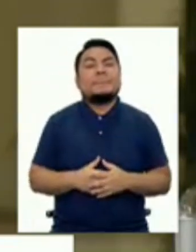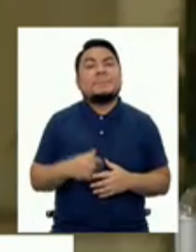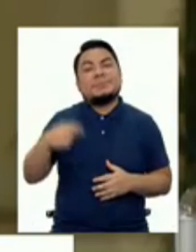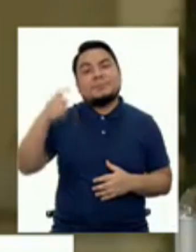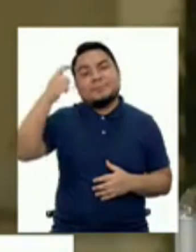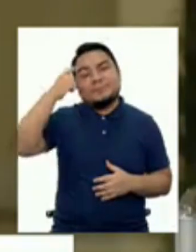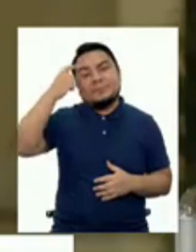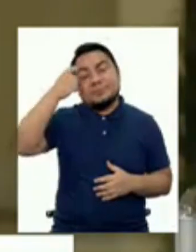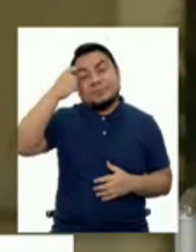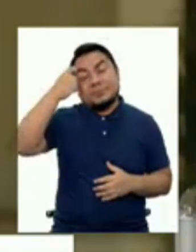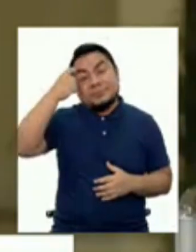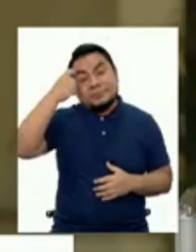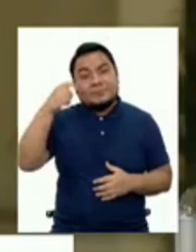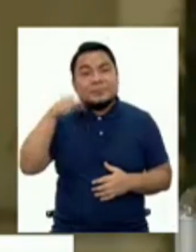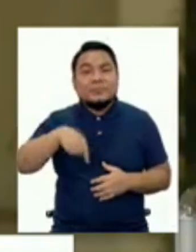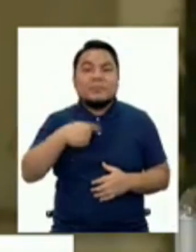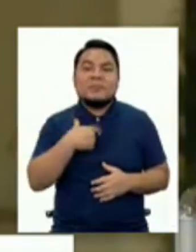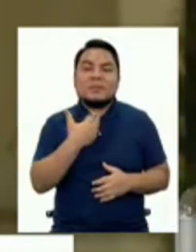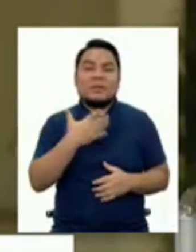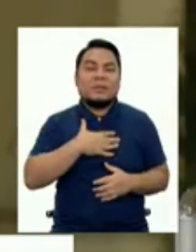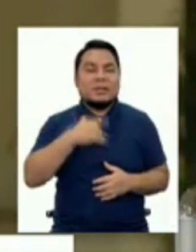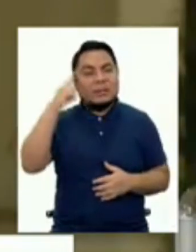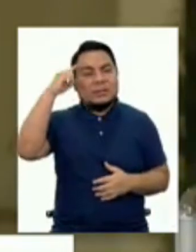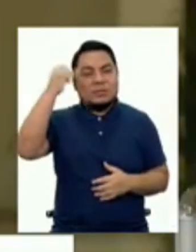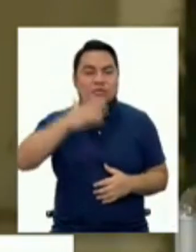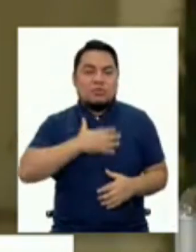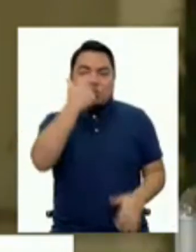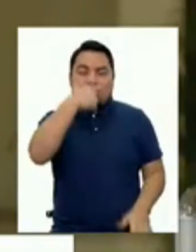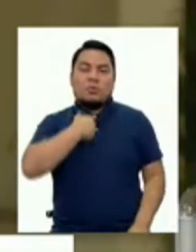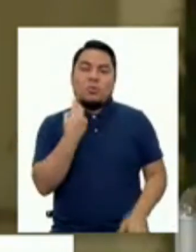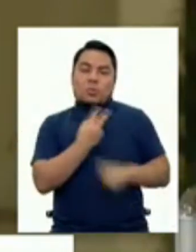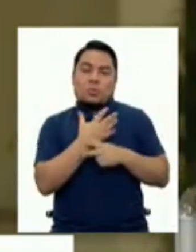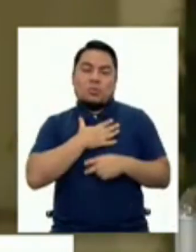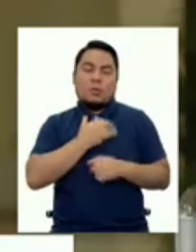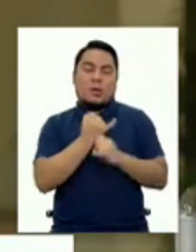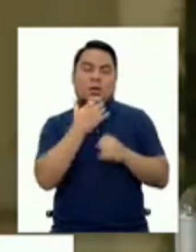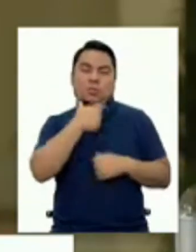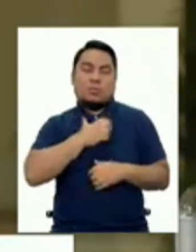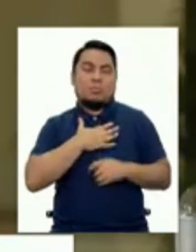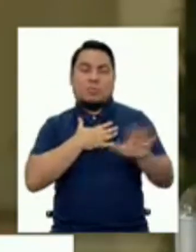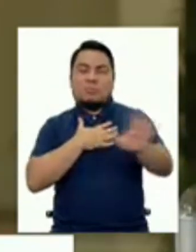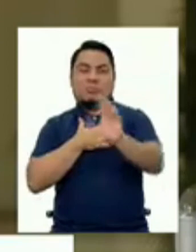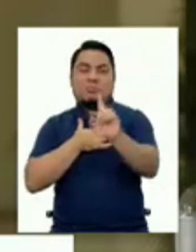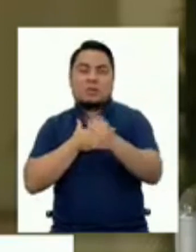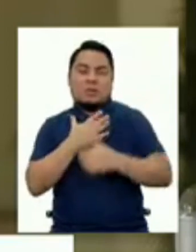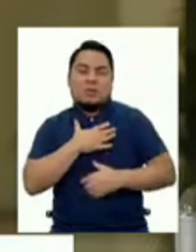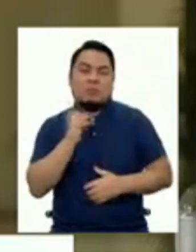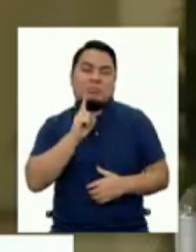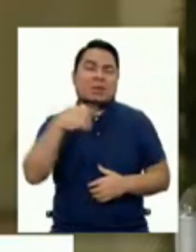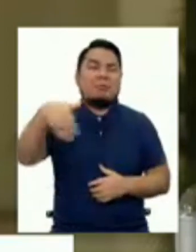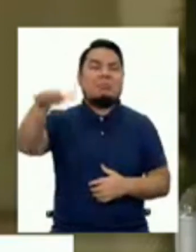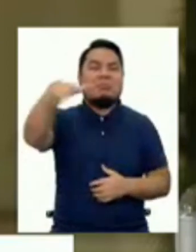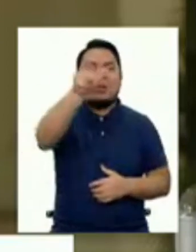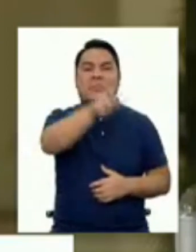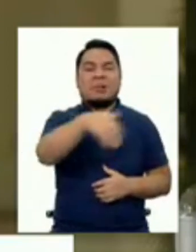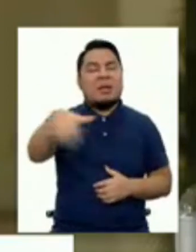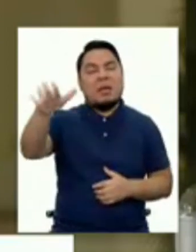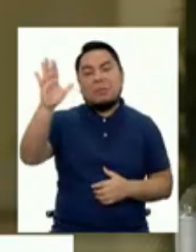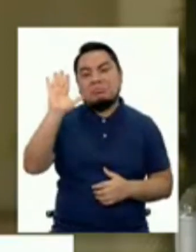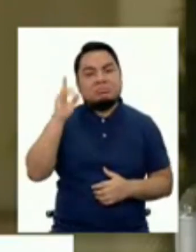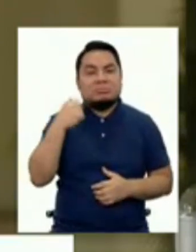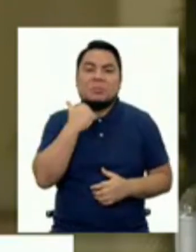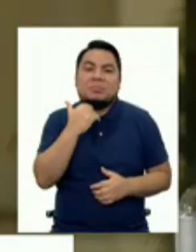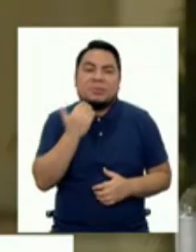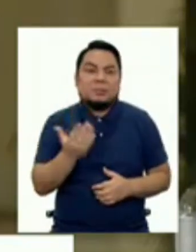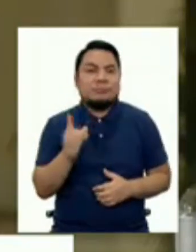el concepto del individualismo. O sea, solo importo yo y el resto está de